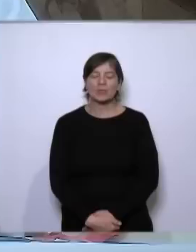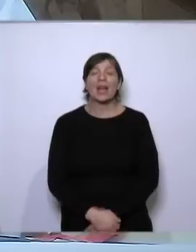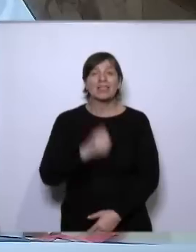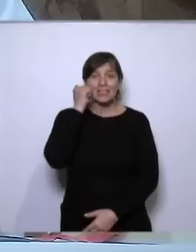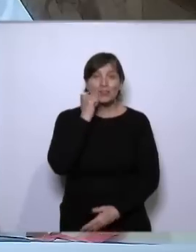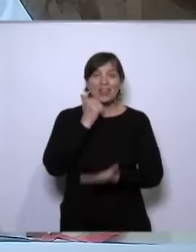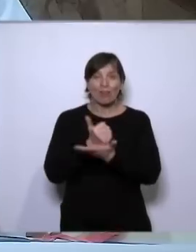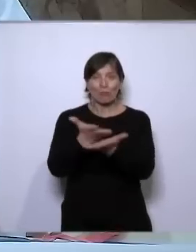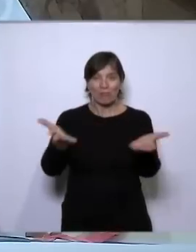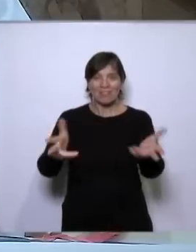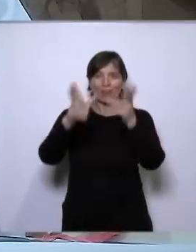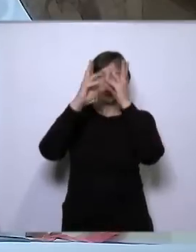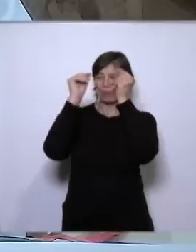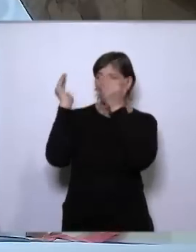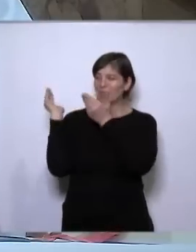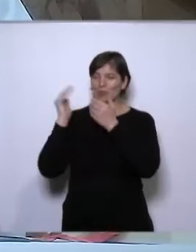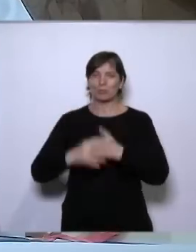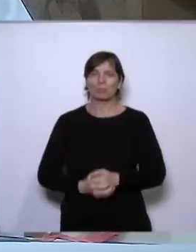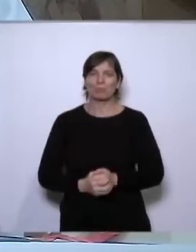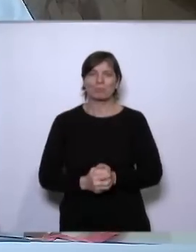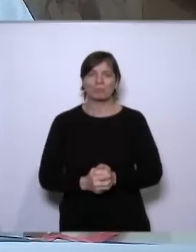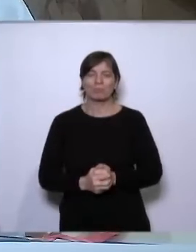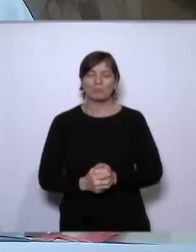El Señor esté con ustedes.